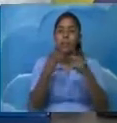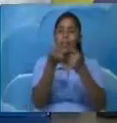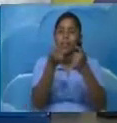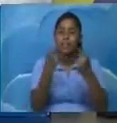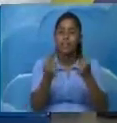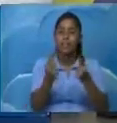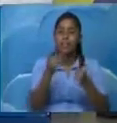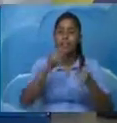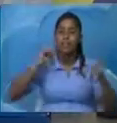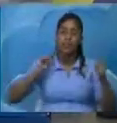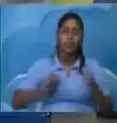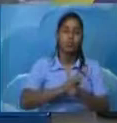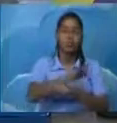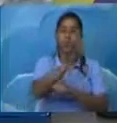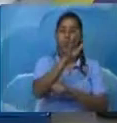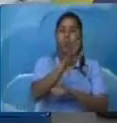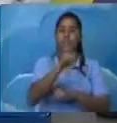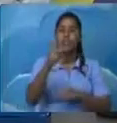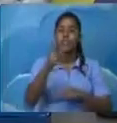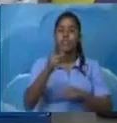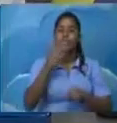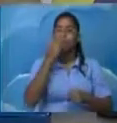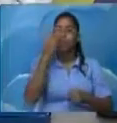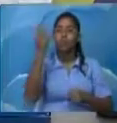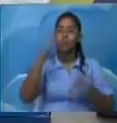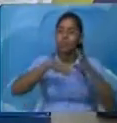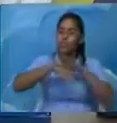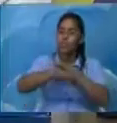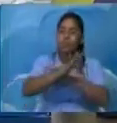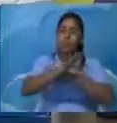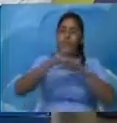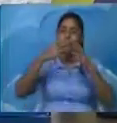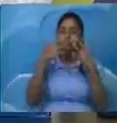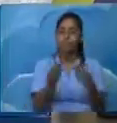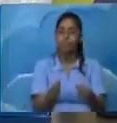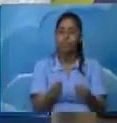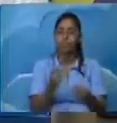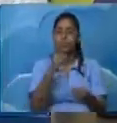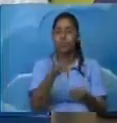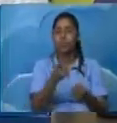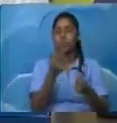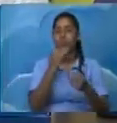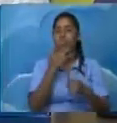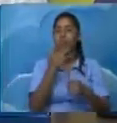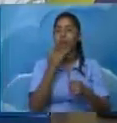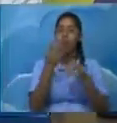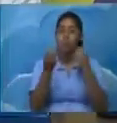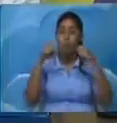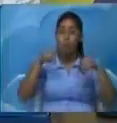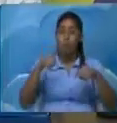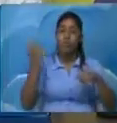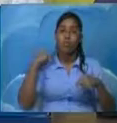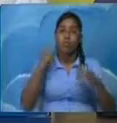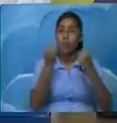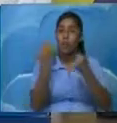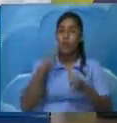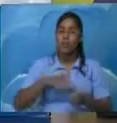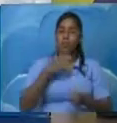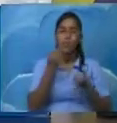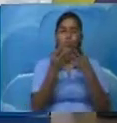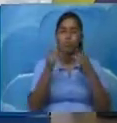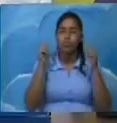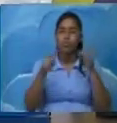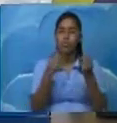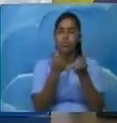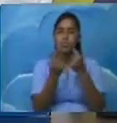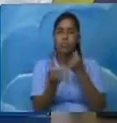riquezas vuelan. Se fuman, las riquezas son inciertas. Usted puede tener mucho hoy y